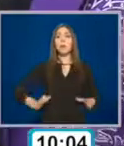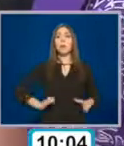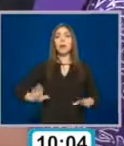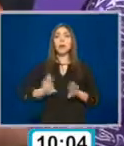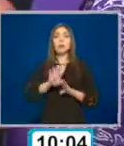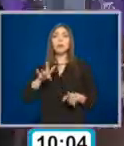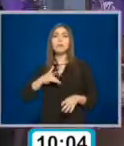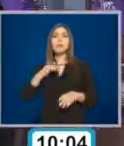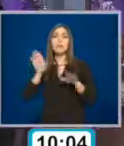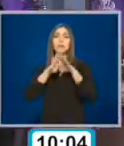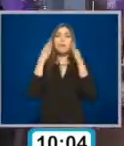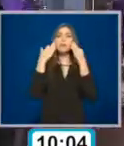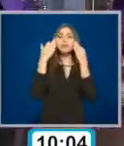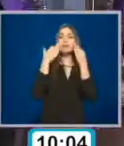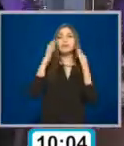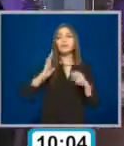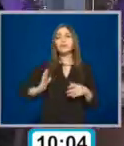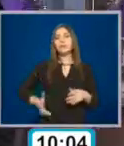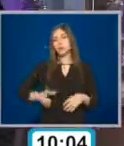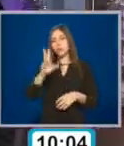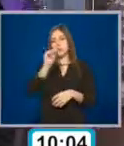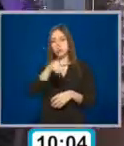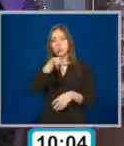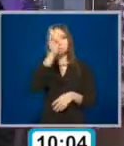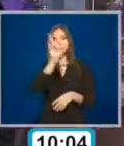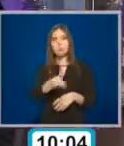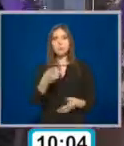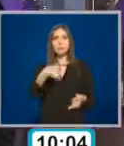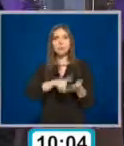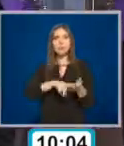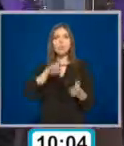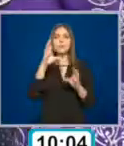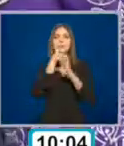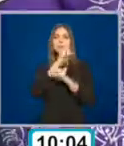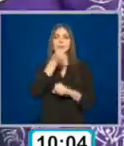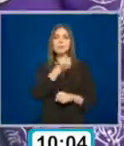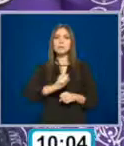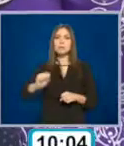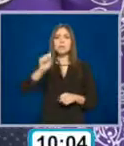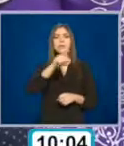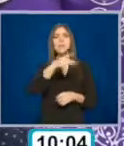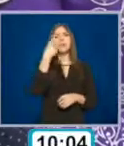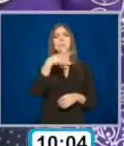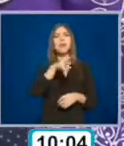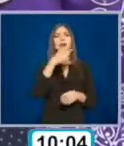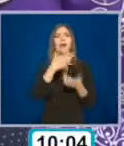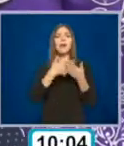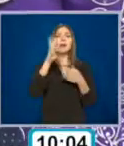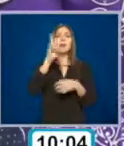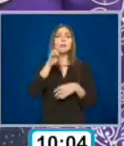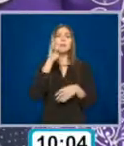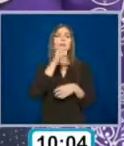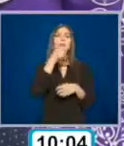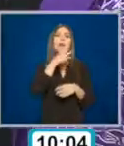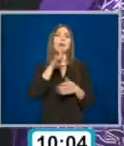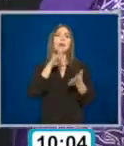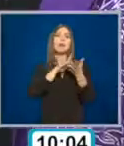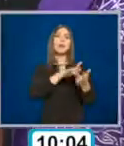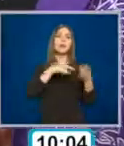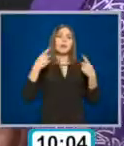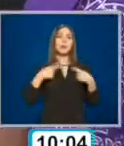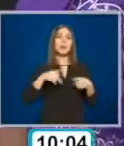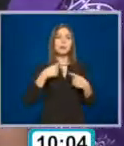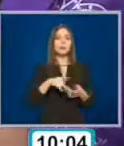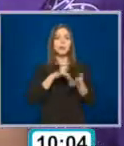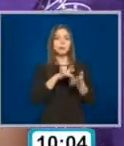¿no? Pero no, tú tienes realmente talento y es ahí donde se da cuenta uno a través de las redes sociales el apoyo del público. Muchas gracias. No,